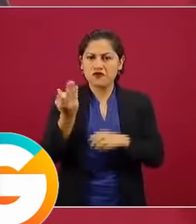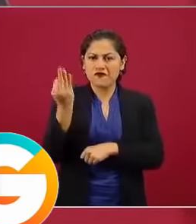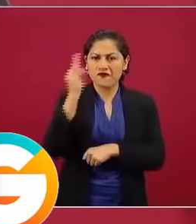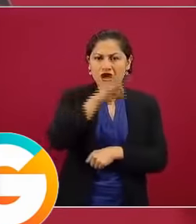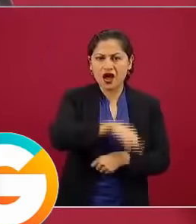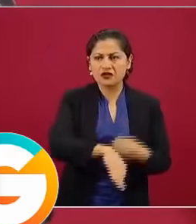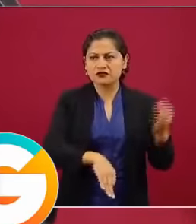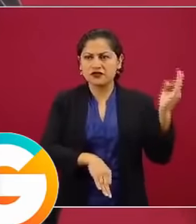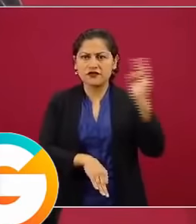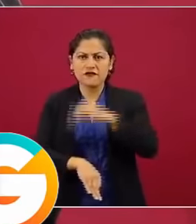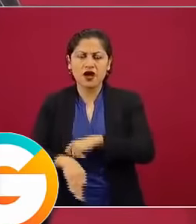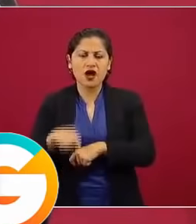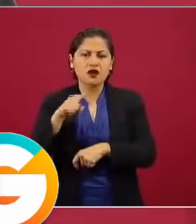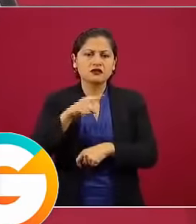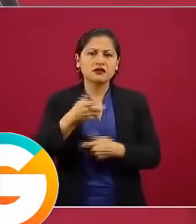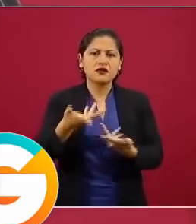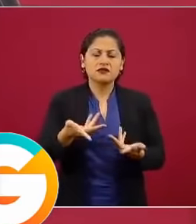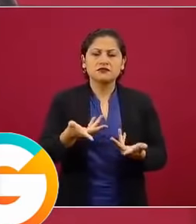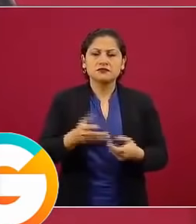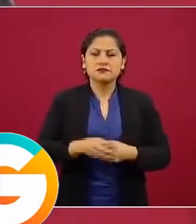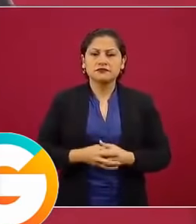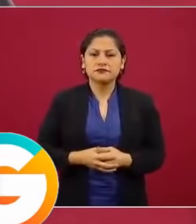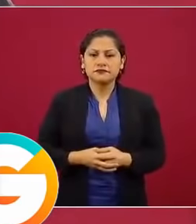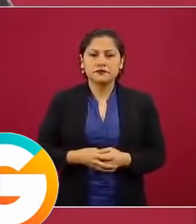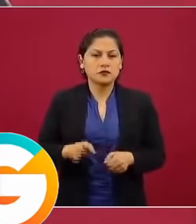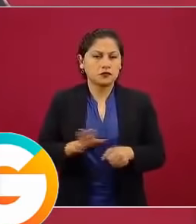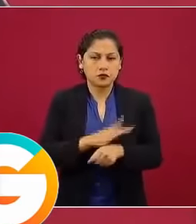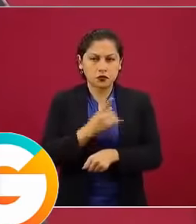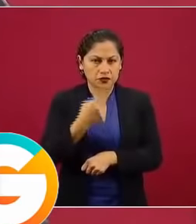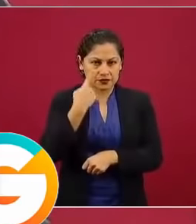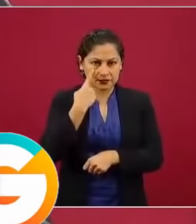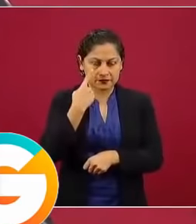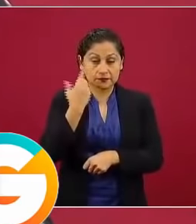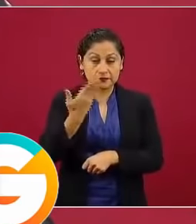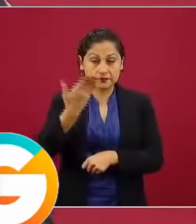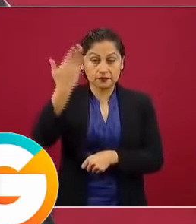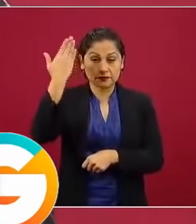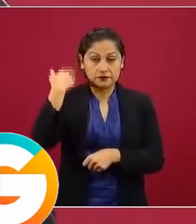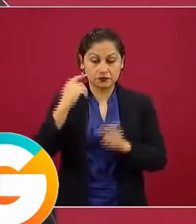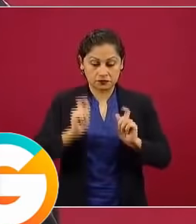empezando porque se entregaron contratos